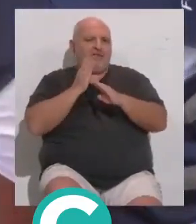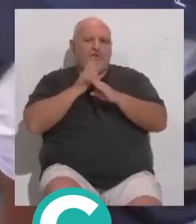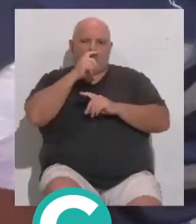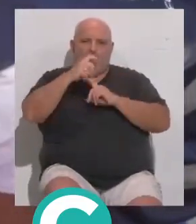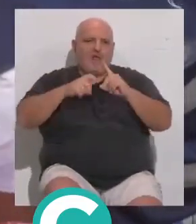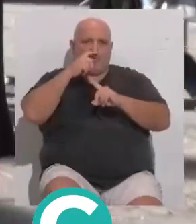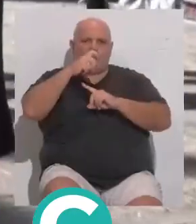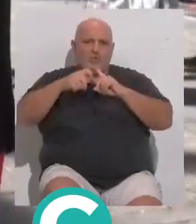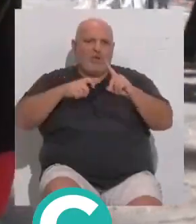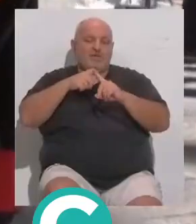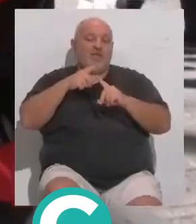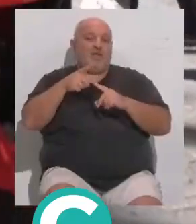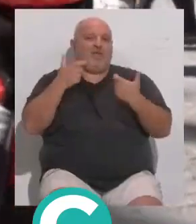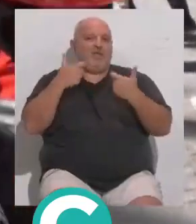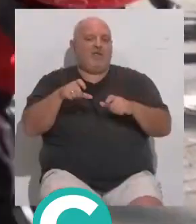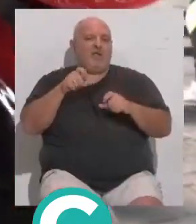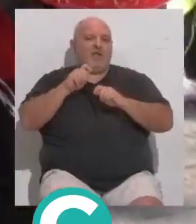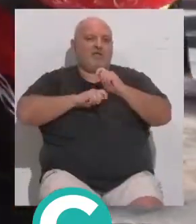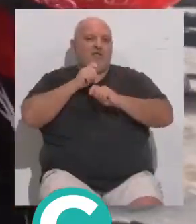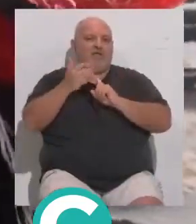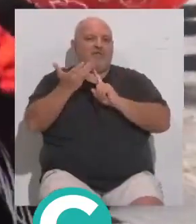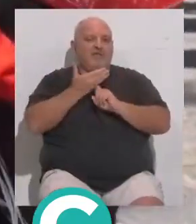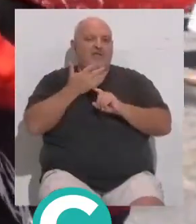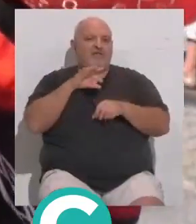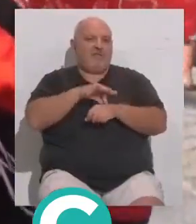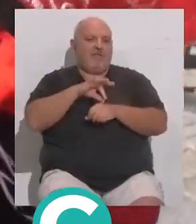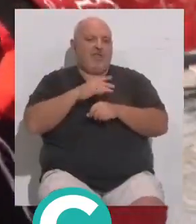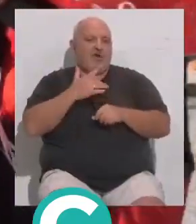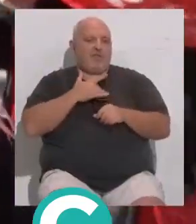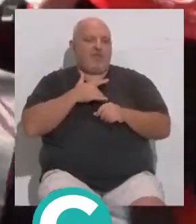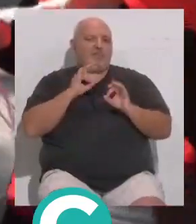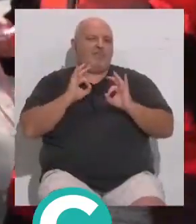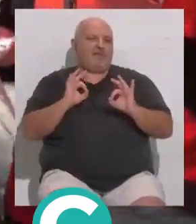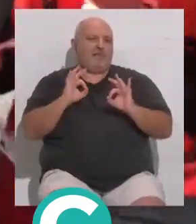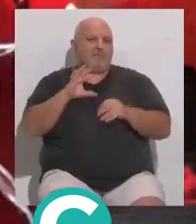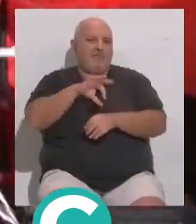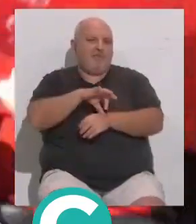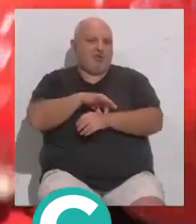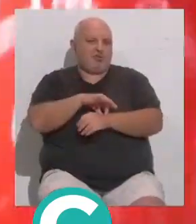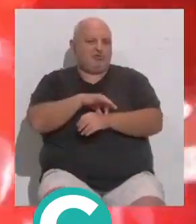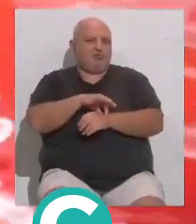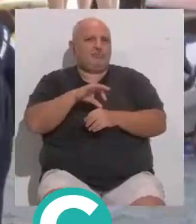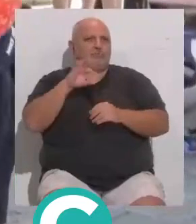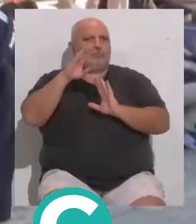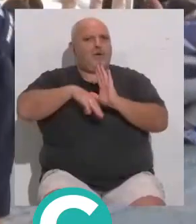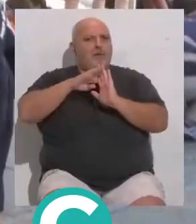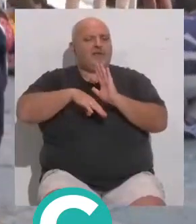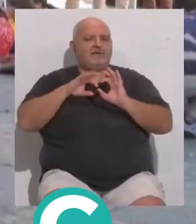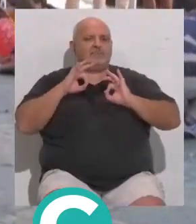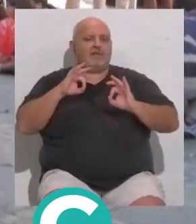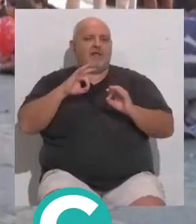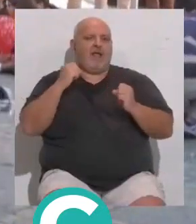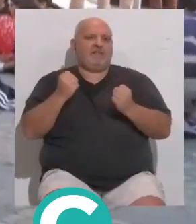y en torno a la que la entidad, formada por afectados de enfermedad cardíaca y especialistas médicos, diseña programación especial